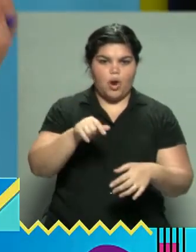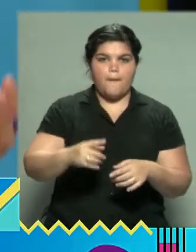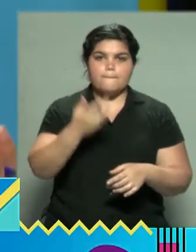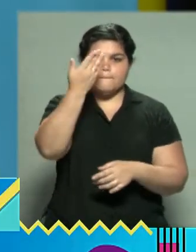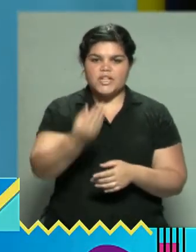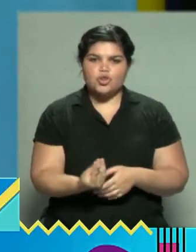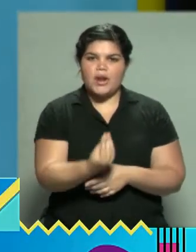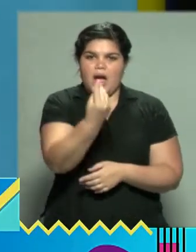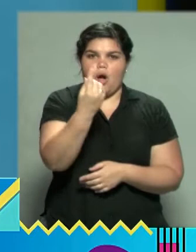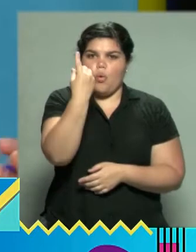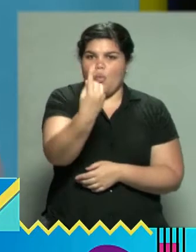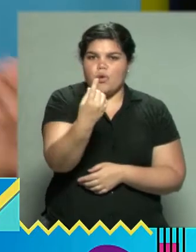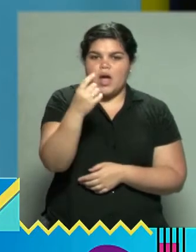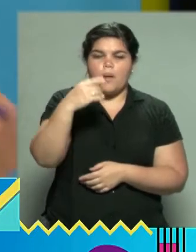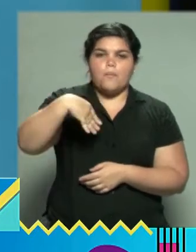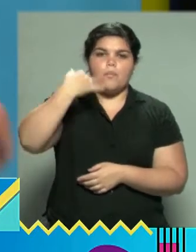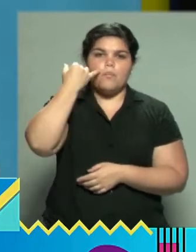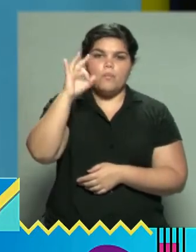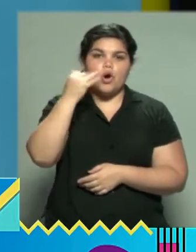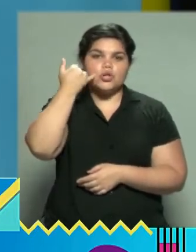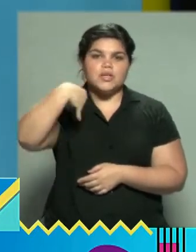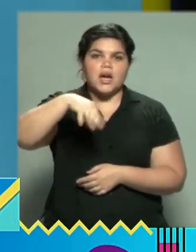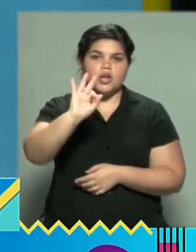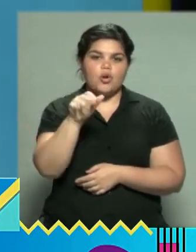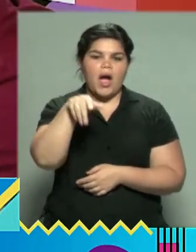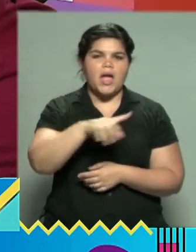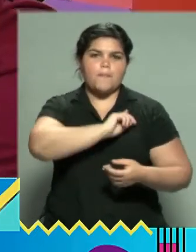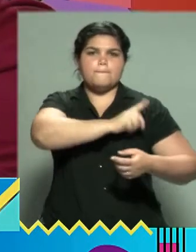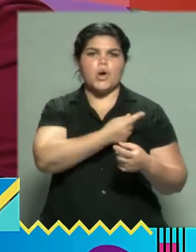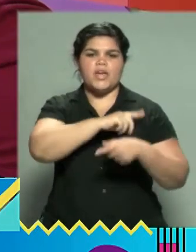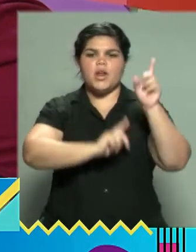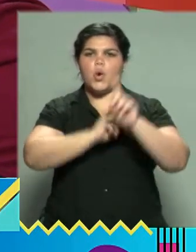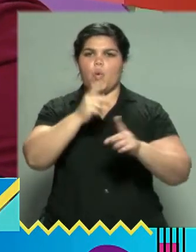que es Moyano. ¿Qué poderes se juegan en todo eso?